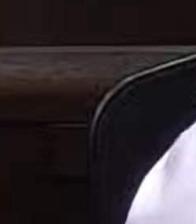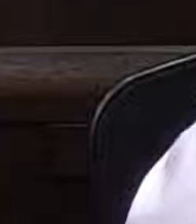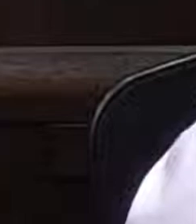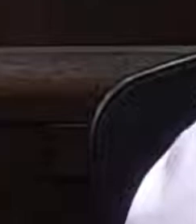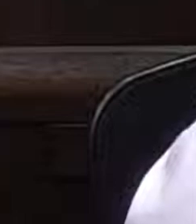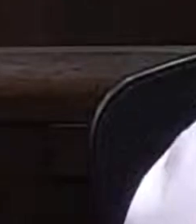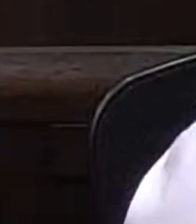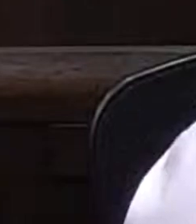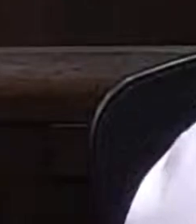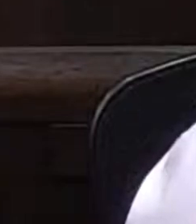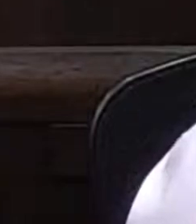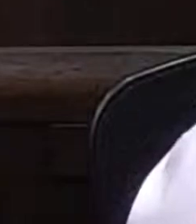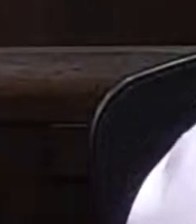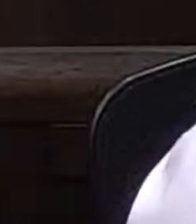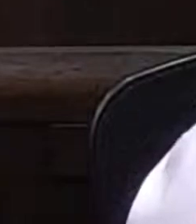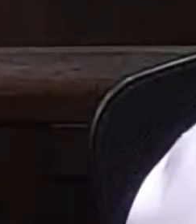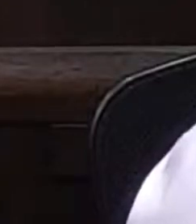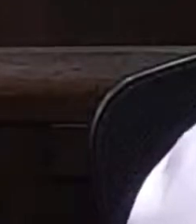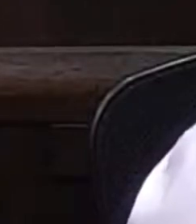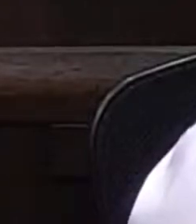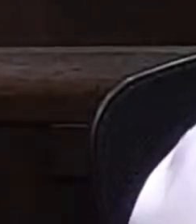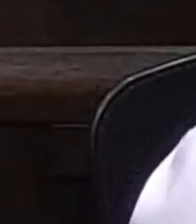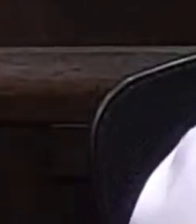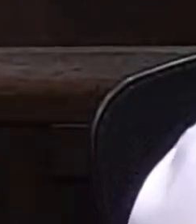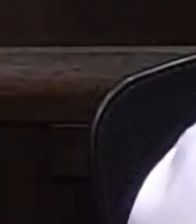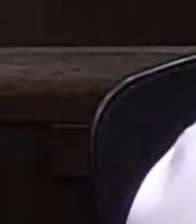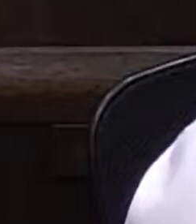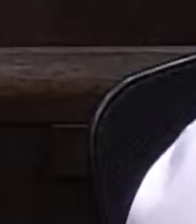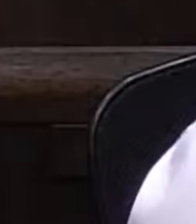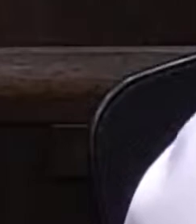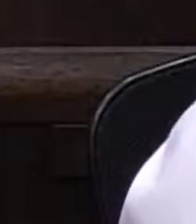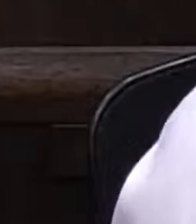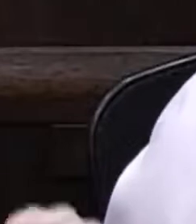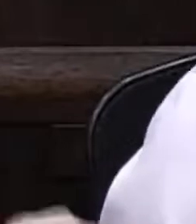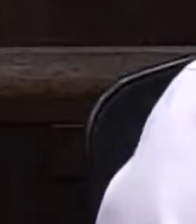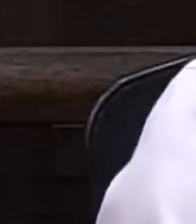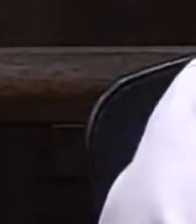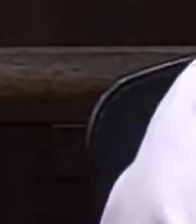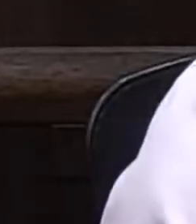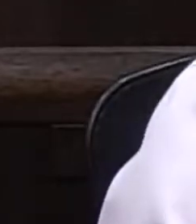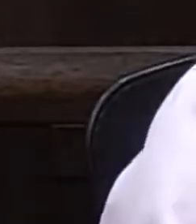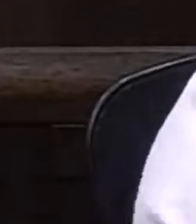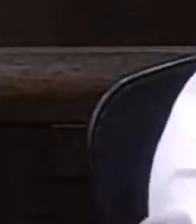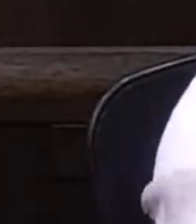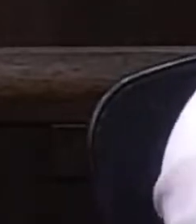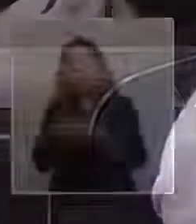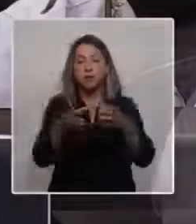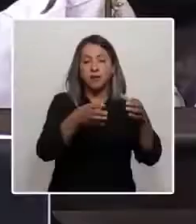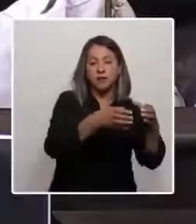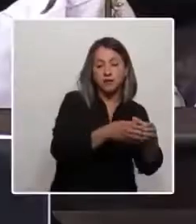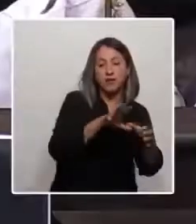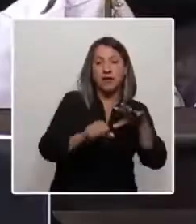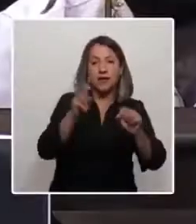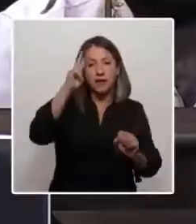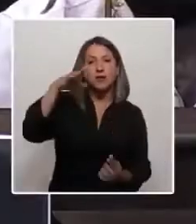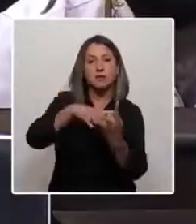Desde el inicio de la convención me he opuesto firmemente a la política identitaria representada acá principalmente por el indigenismo de los escaños